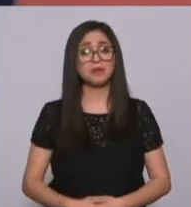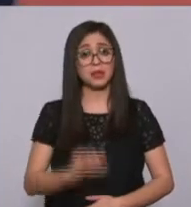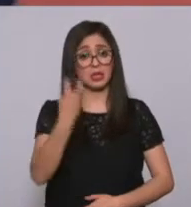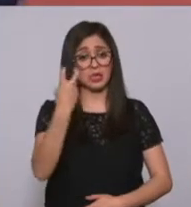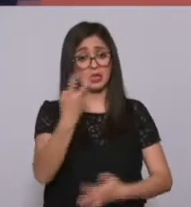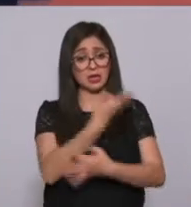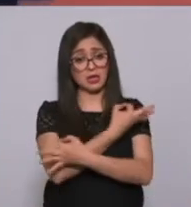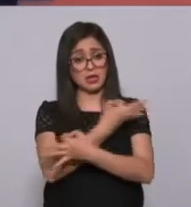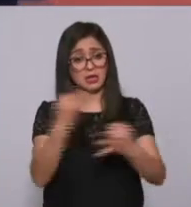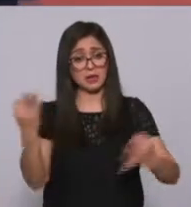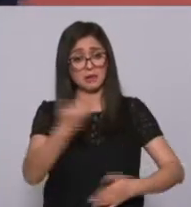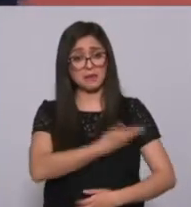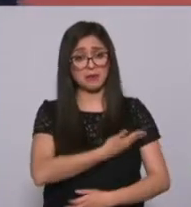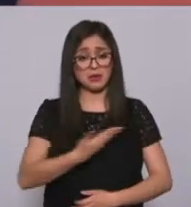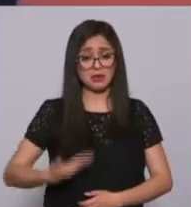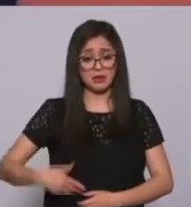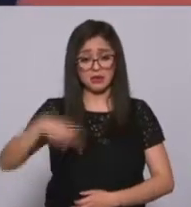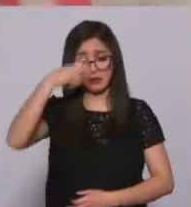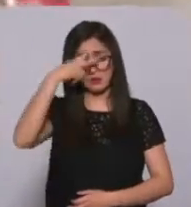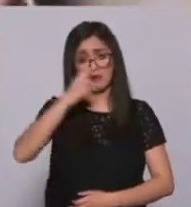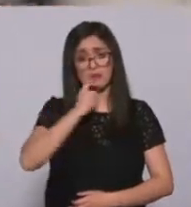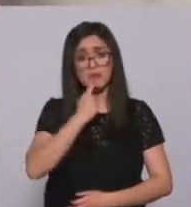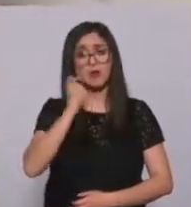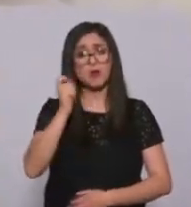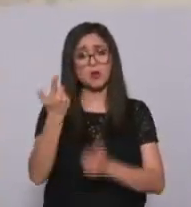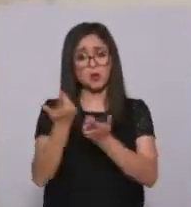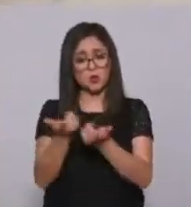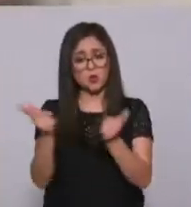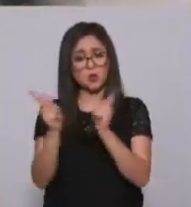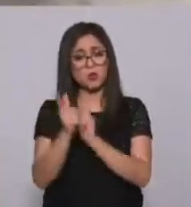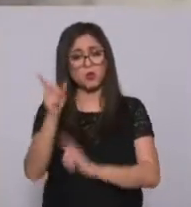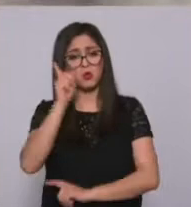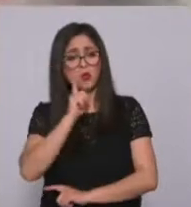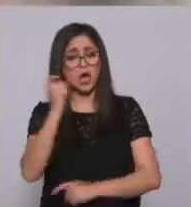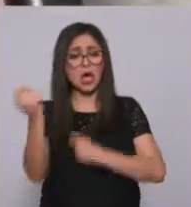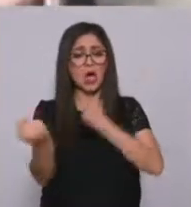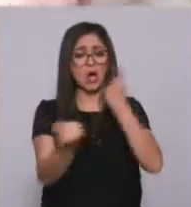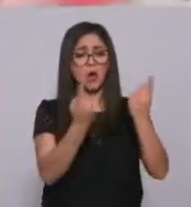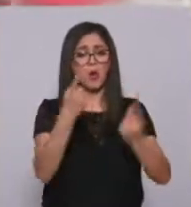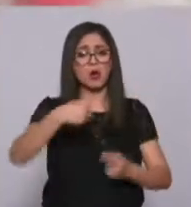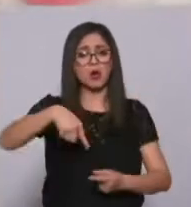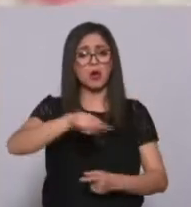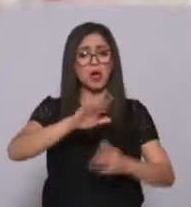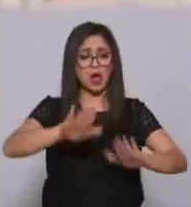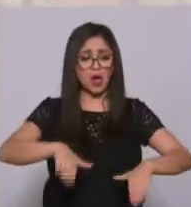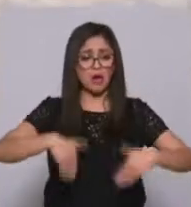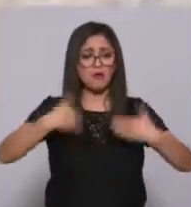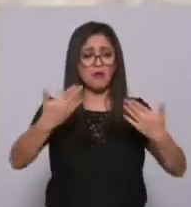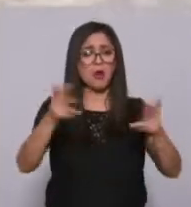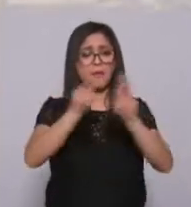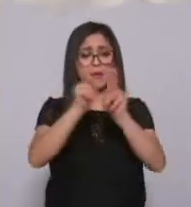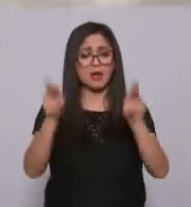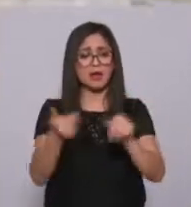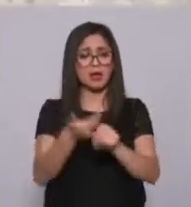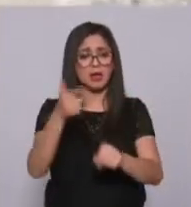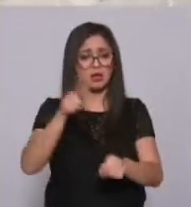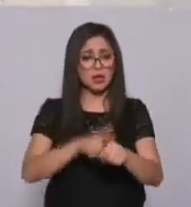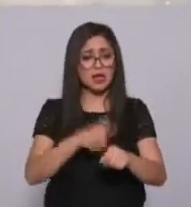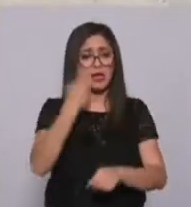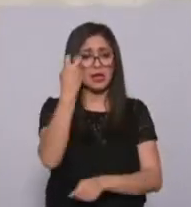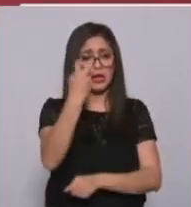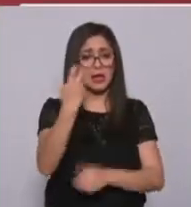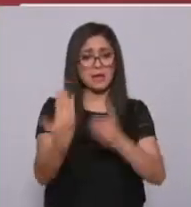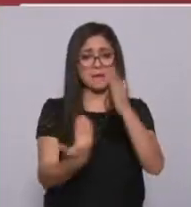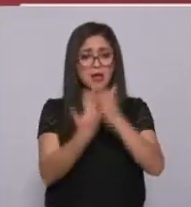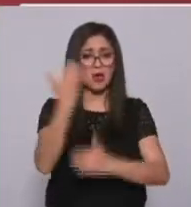López Obrador dirigió a grupos feministas. Algunos de ellos se manifestaron al exterior de Palacio Nacional. Ahí mismo, durante su